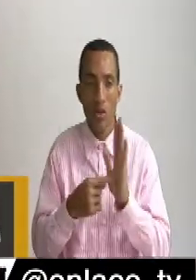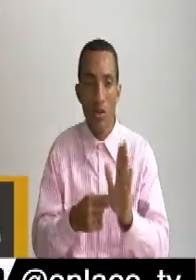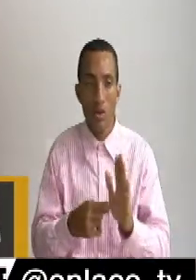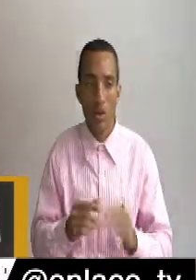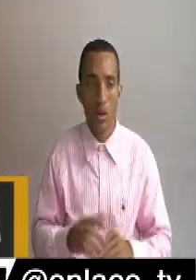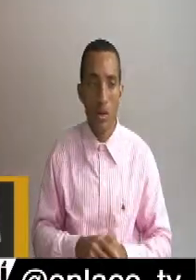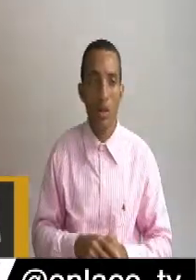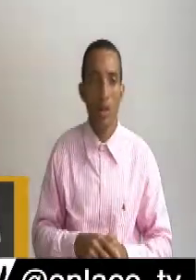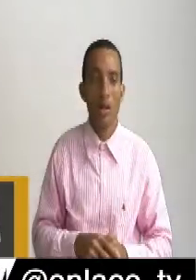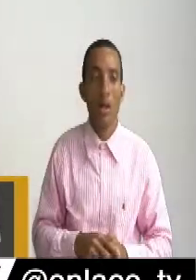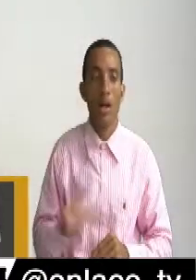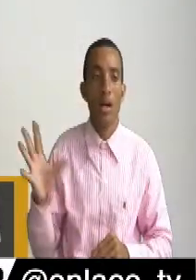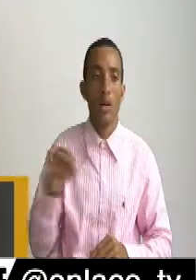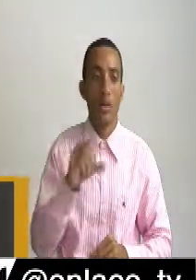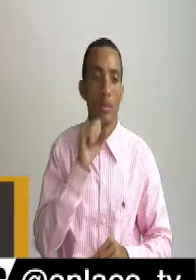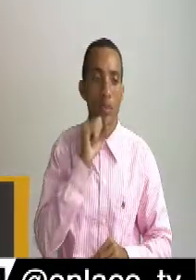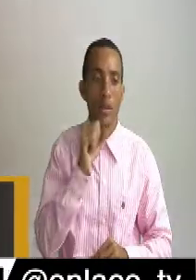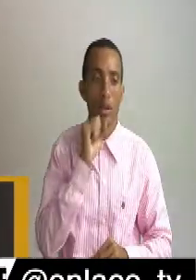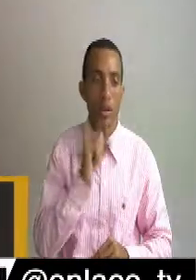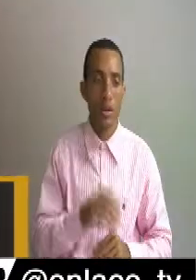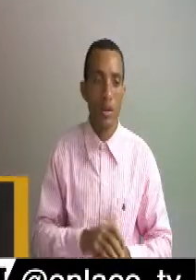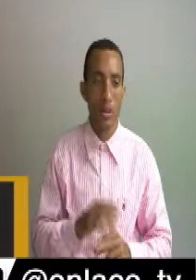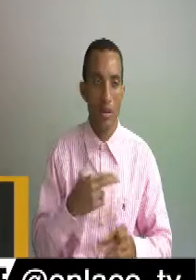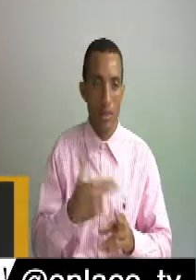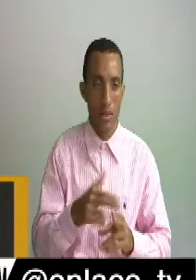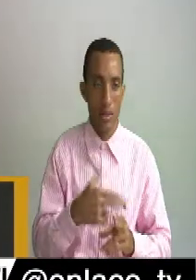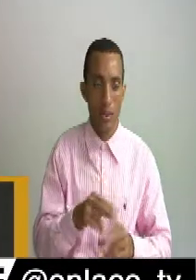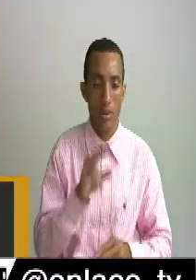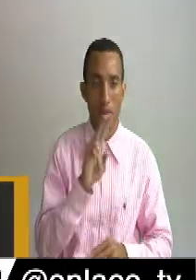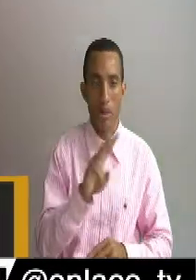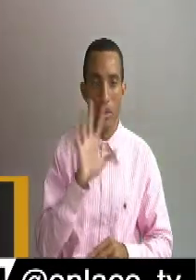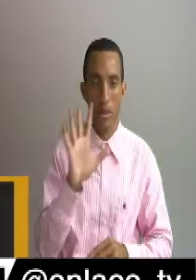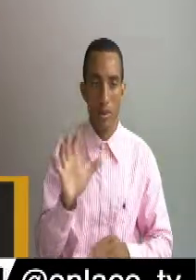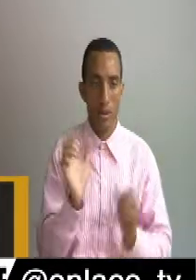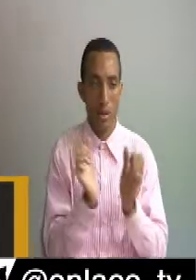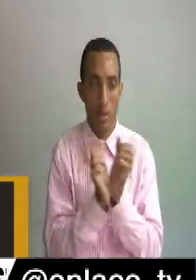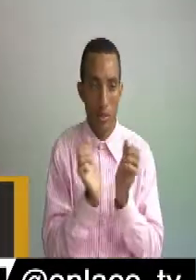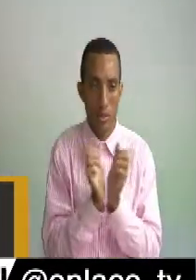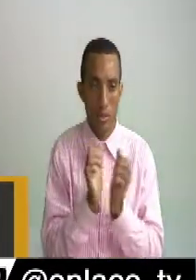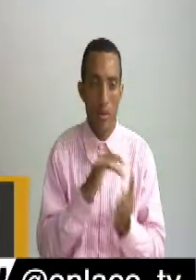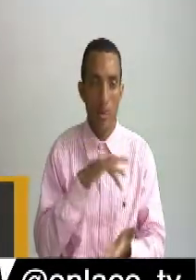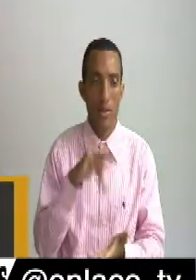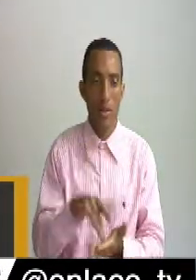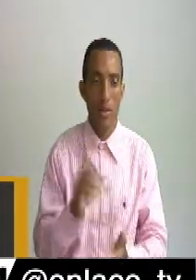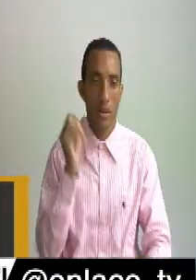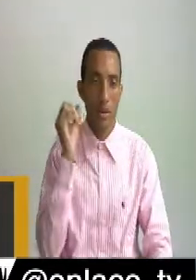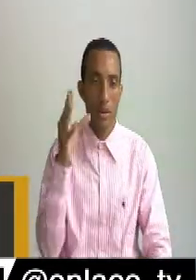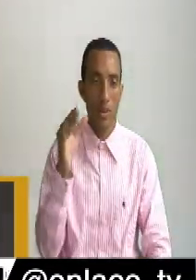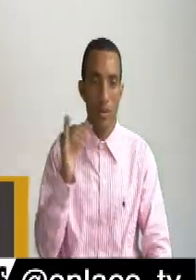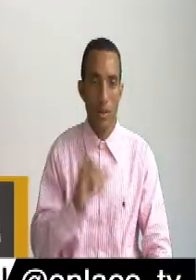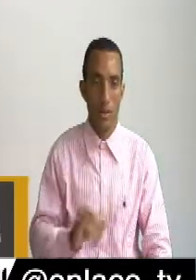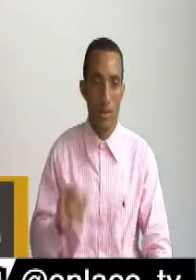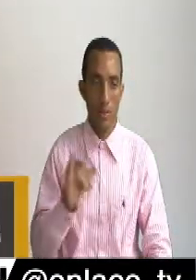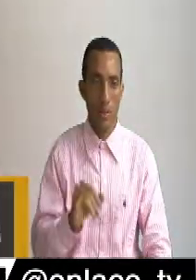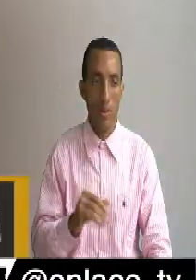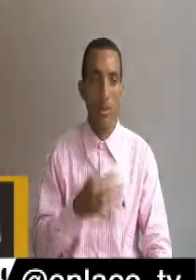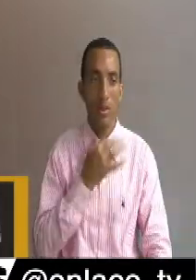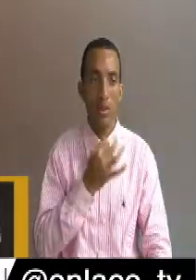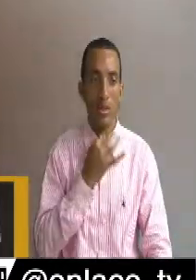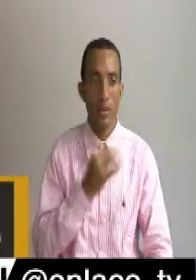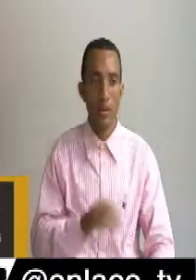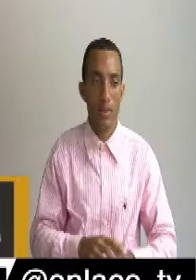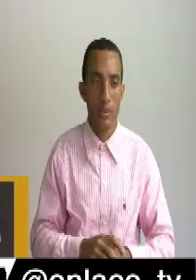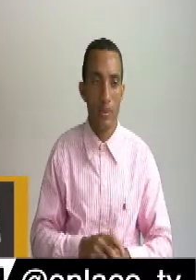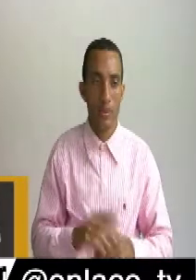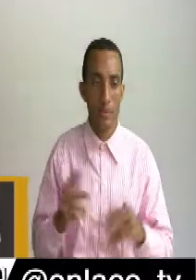cordial a todo el pueblo de Barranca Bermeja. Ya se aproxima, este 25 de mayo estaremos en el Club de Infantas con el show de humor de Yo. Su